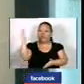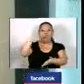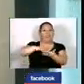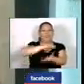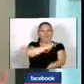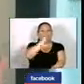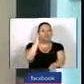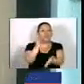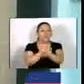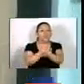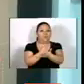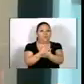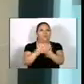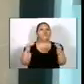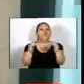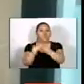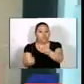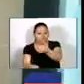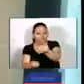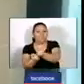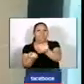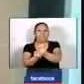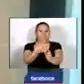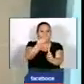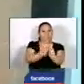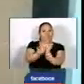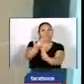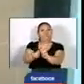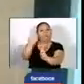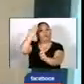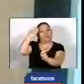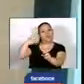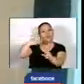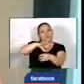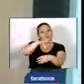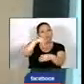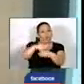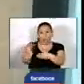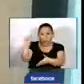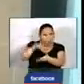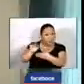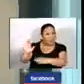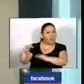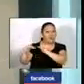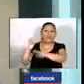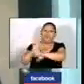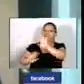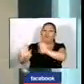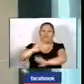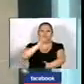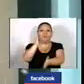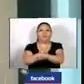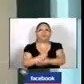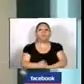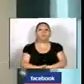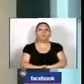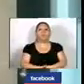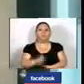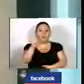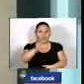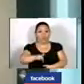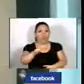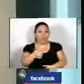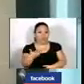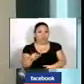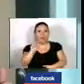también medidas de reparación integral para su familia, que esta historia no se repita más. En la actualidad hay 20 mujeres que